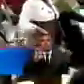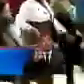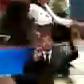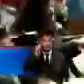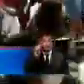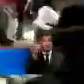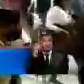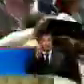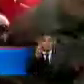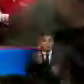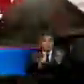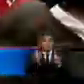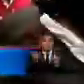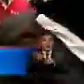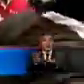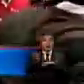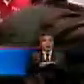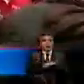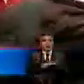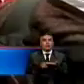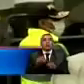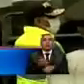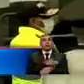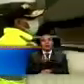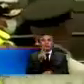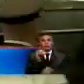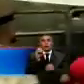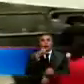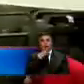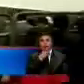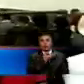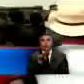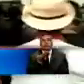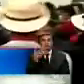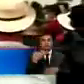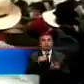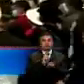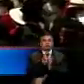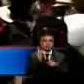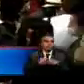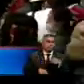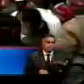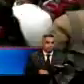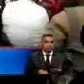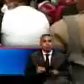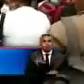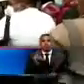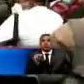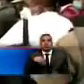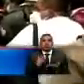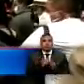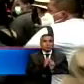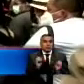que el pasado 4 de octubre fue la primera reunión. Antes, el 20 de agosto, hubo un encuentro fallido que no acudieron a